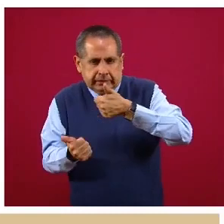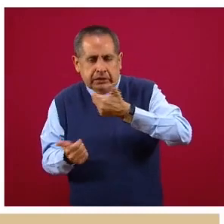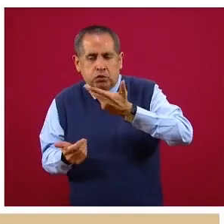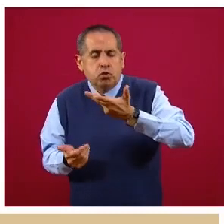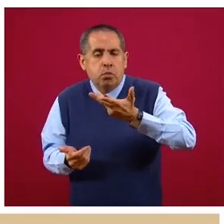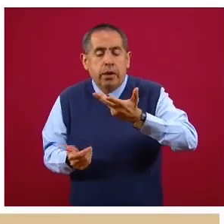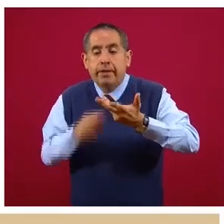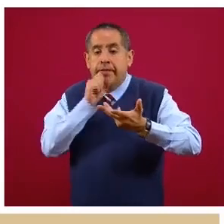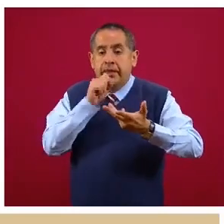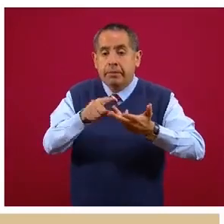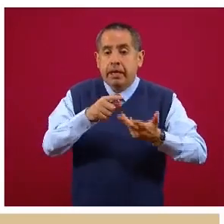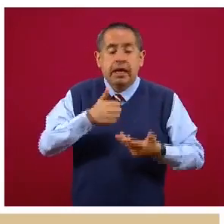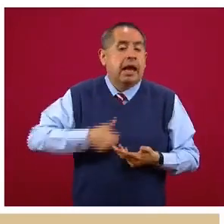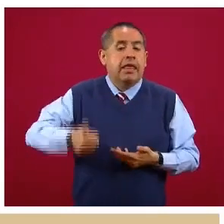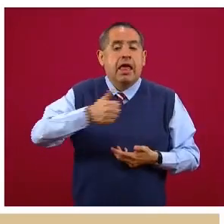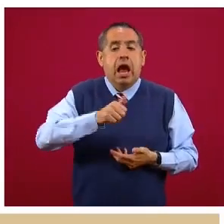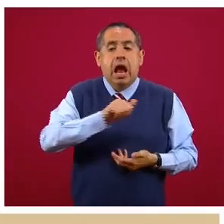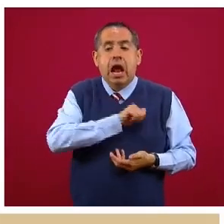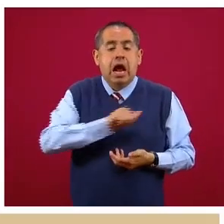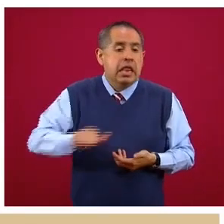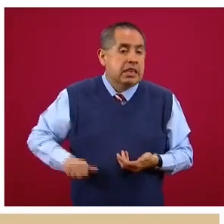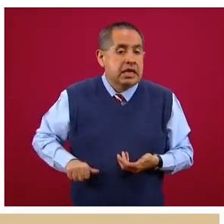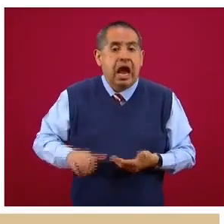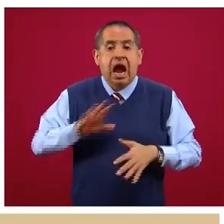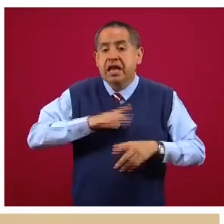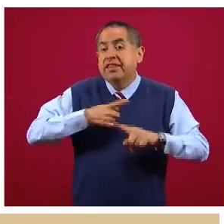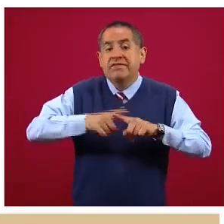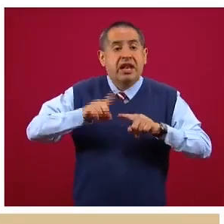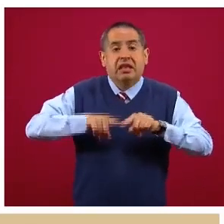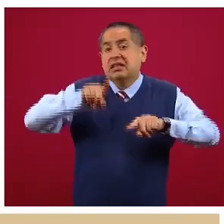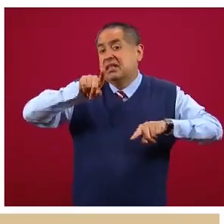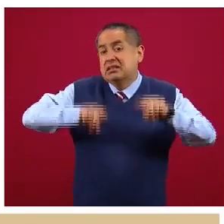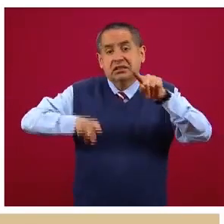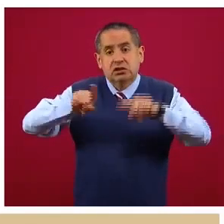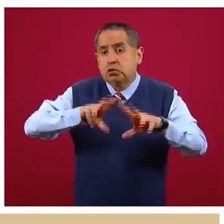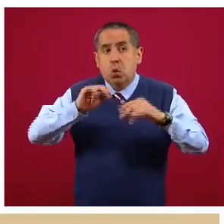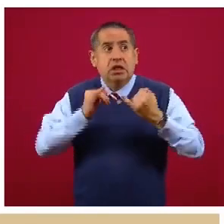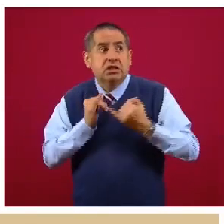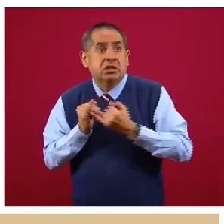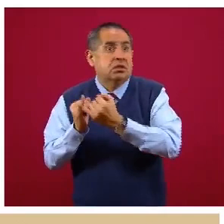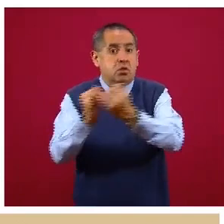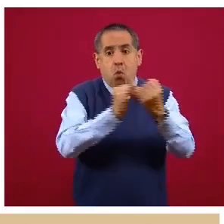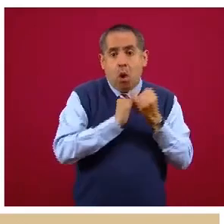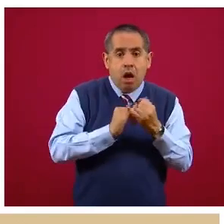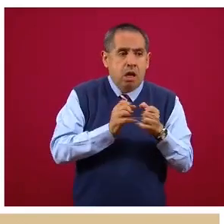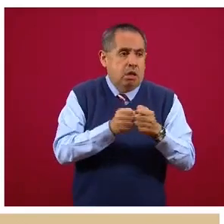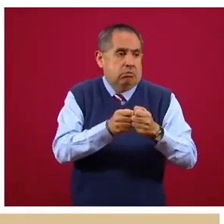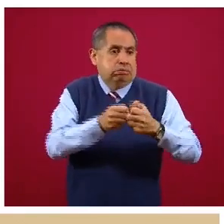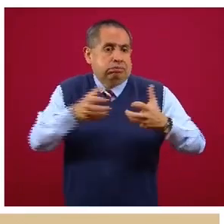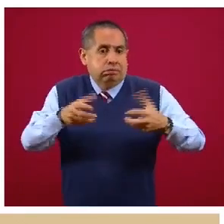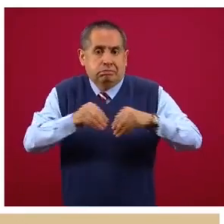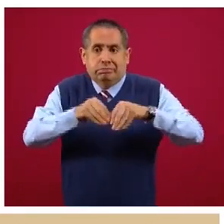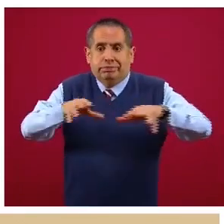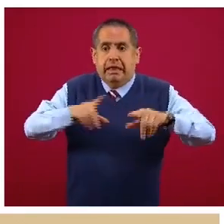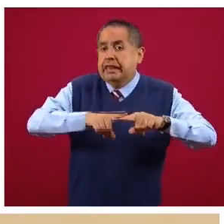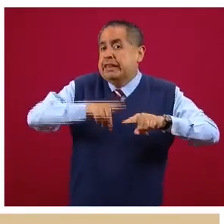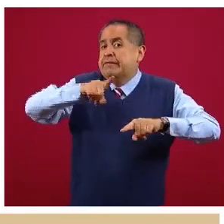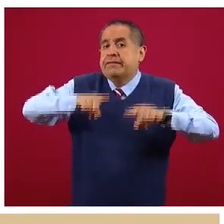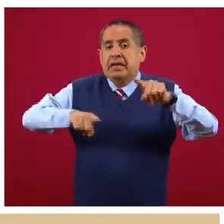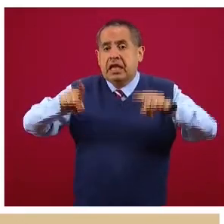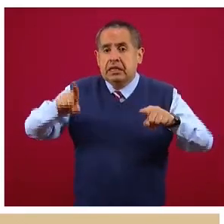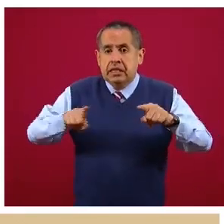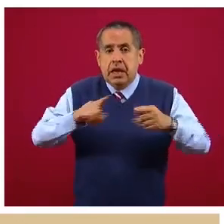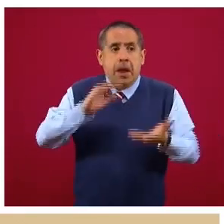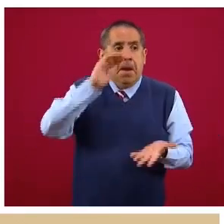a nivel de alcaldía existen distintas velocidades de propagación de la epidemia y distintas